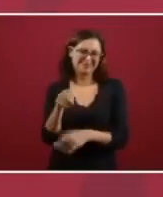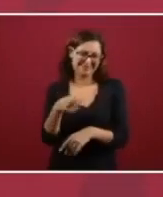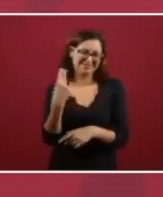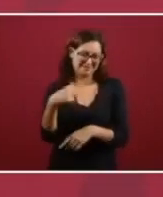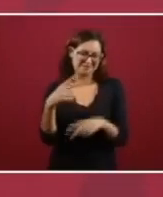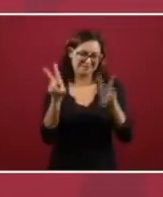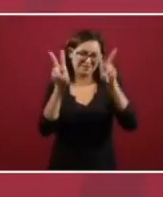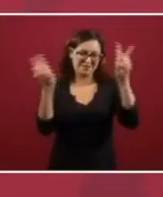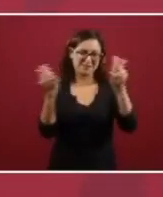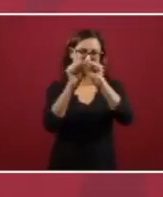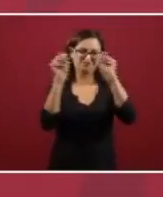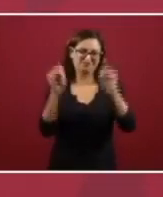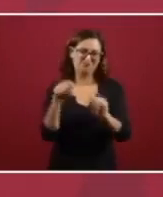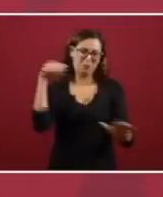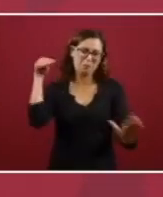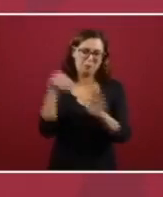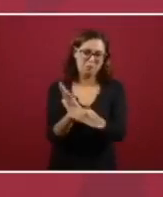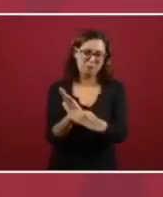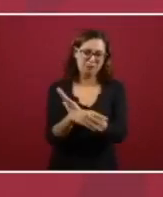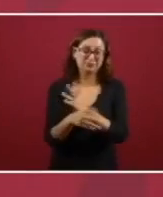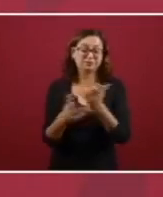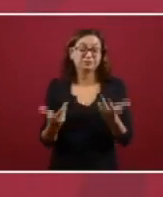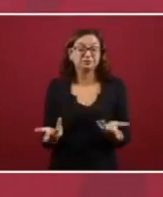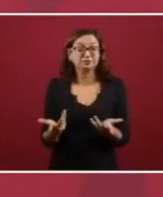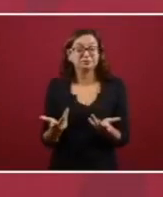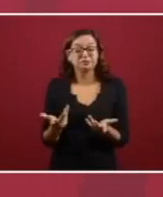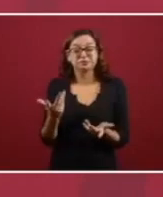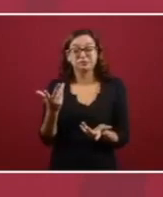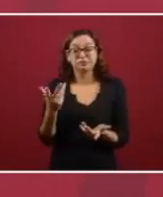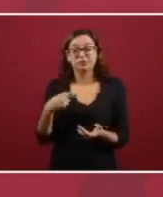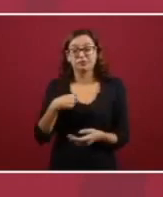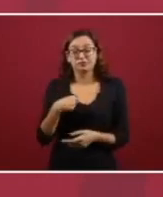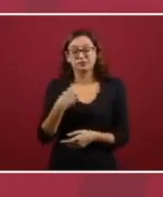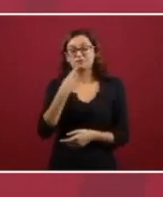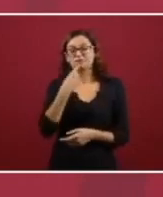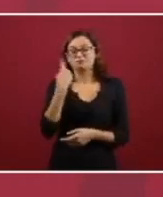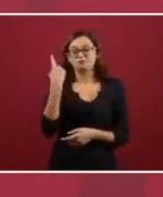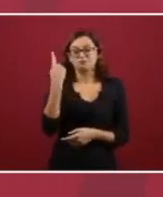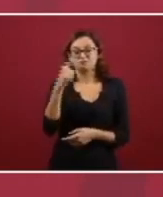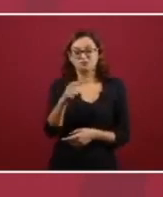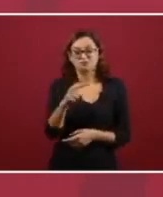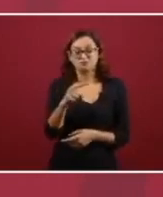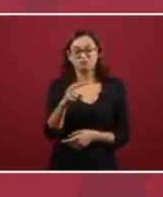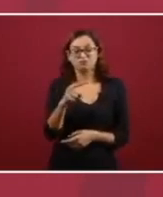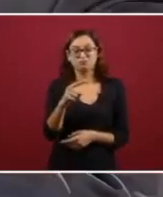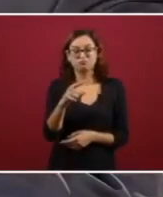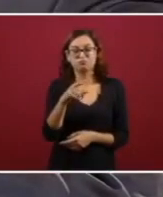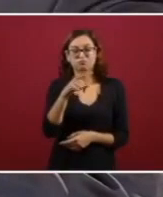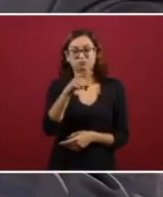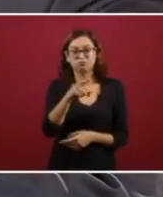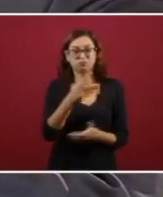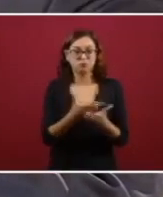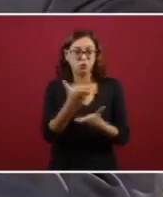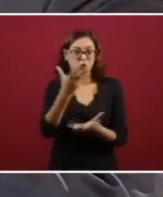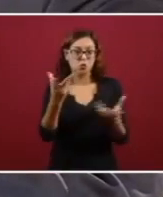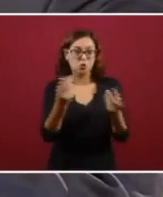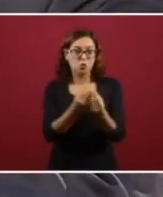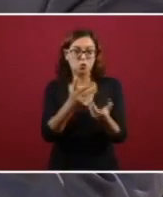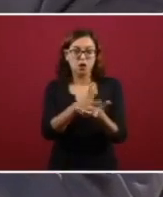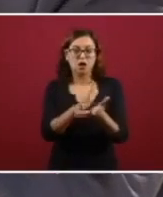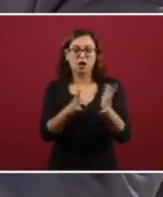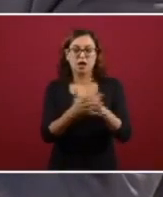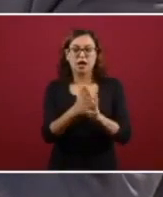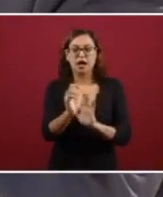presidente López Obrador, esto es un intento de desprestigiar al funcionario federal y menciona textualmente: